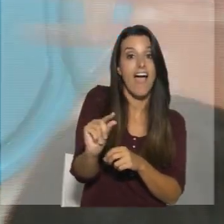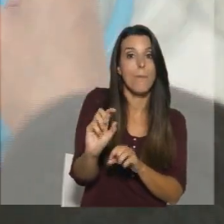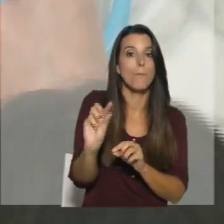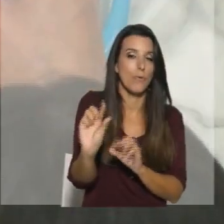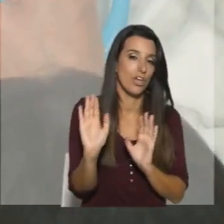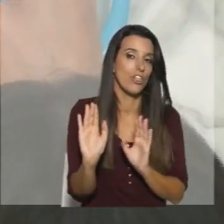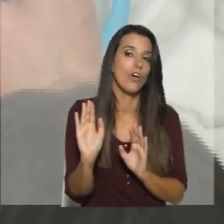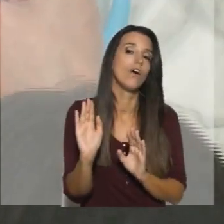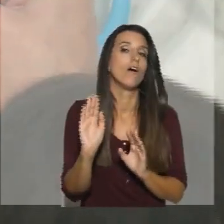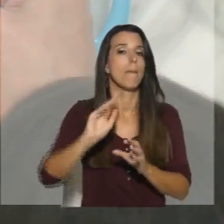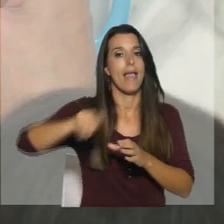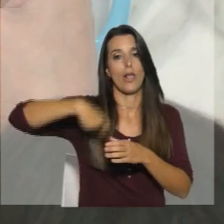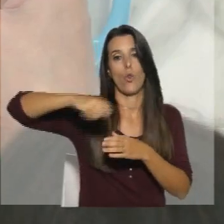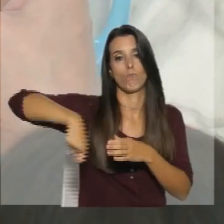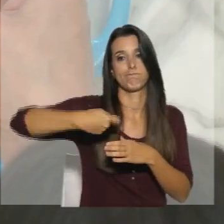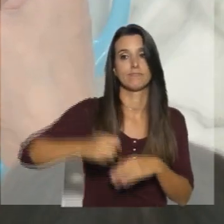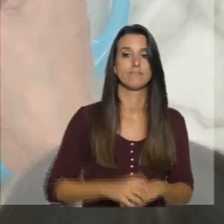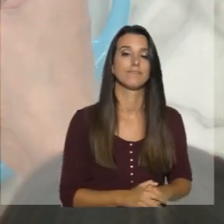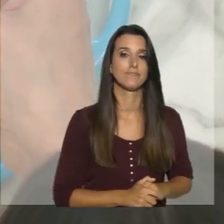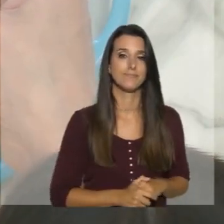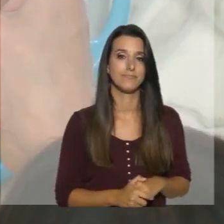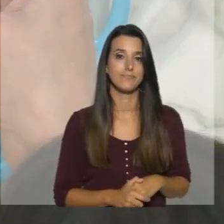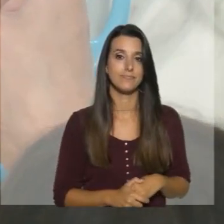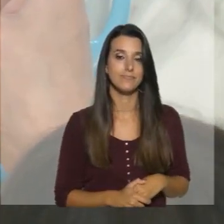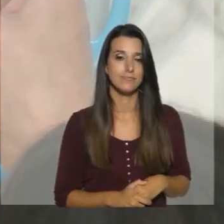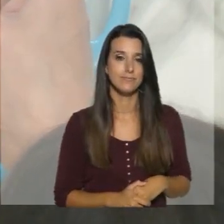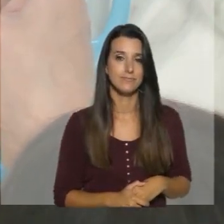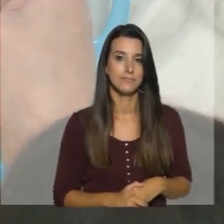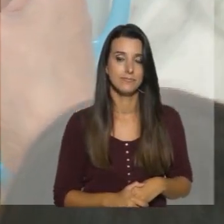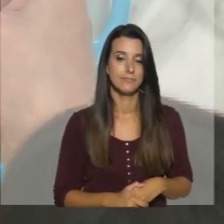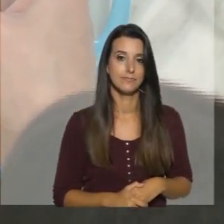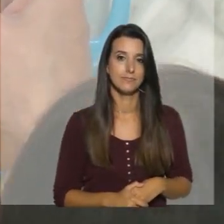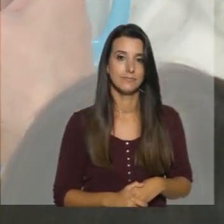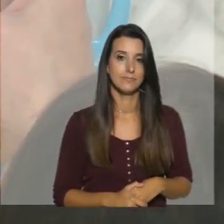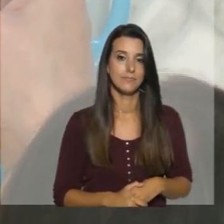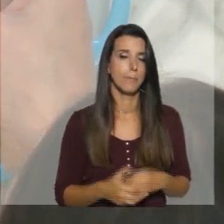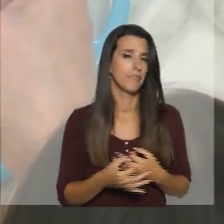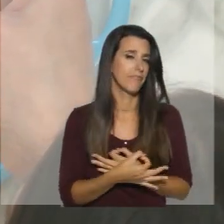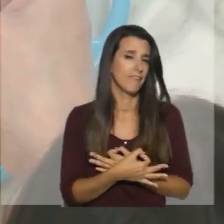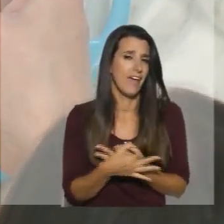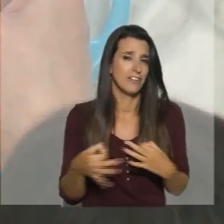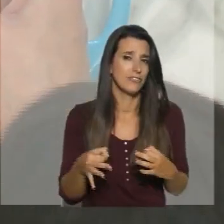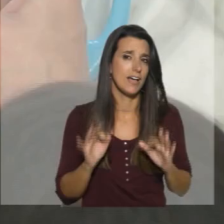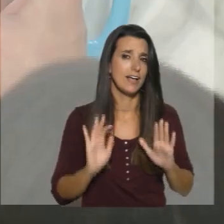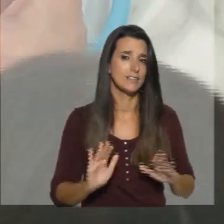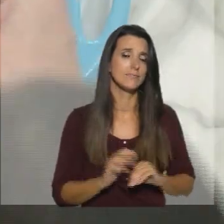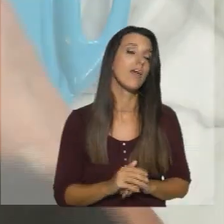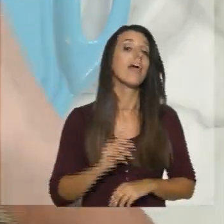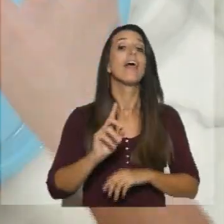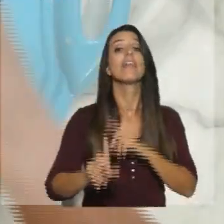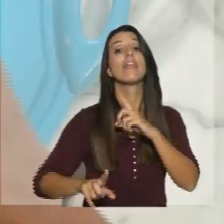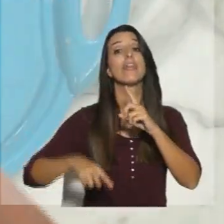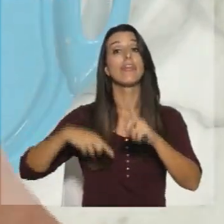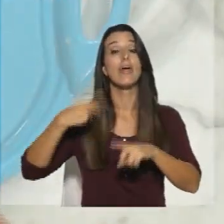Vas a mezclar bien. Perfecto. y después le